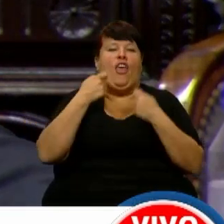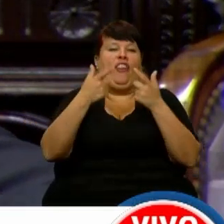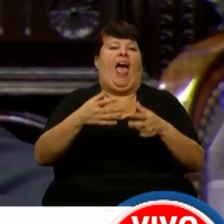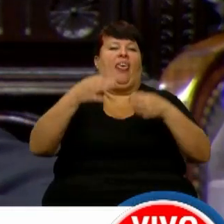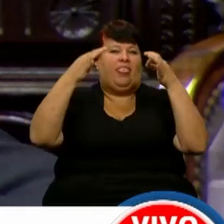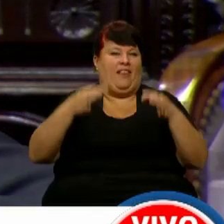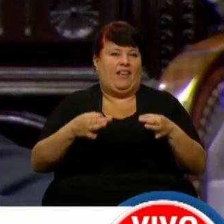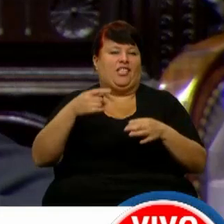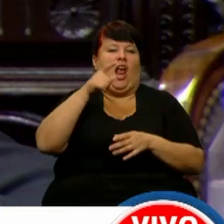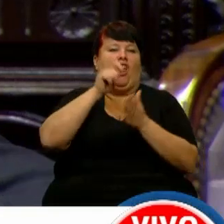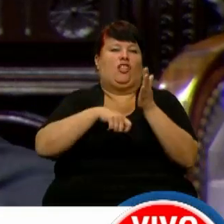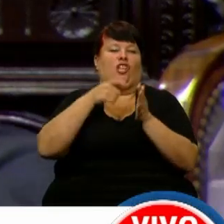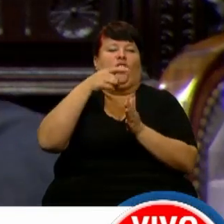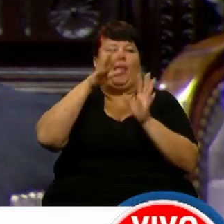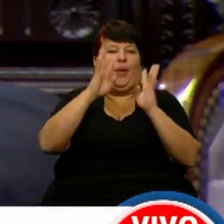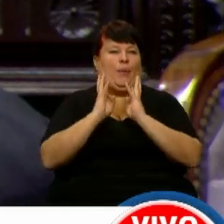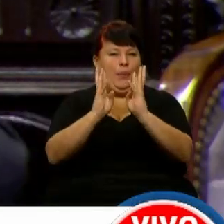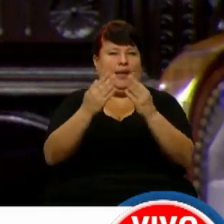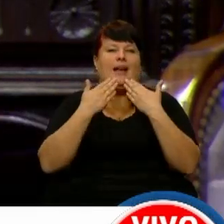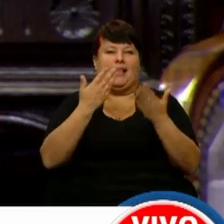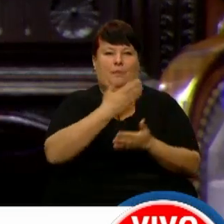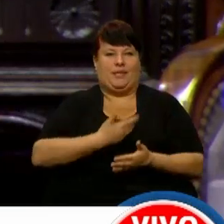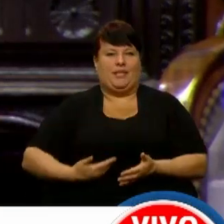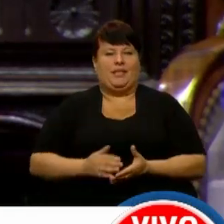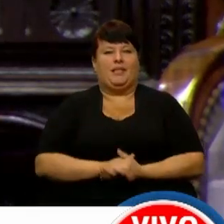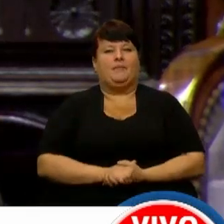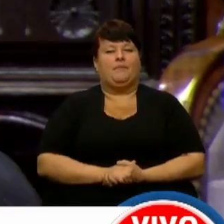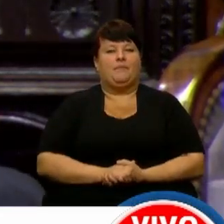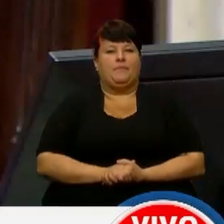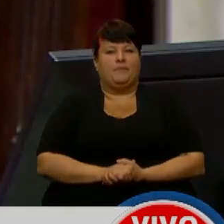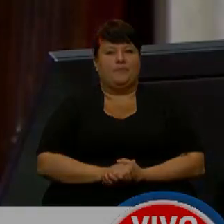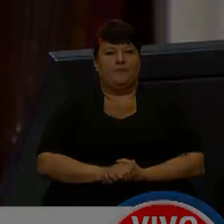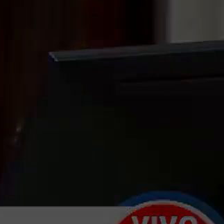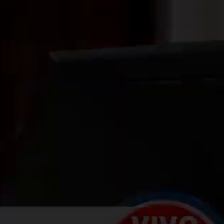dignificando a los contratistas de viña. Gracias, presidente. Gracias, diputado Félix.